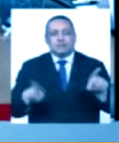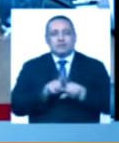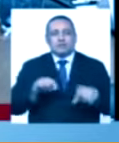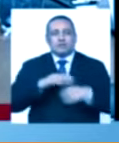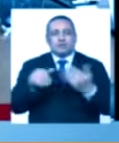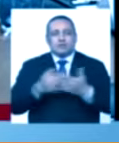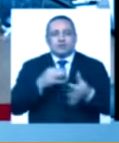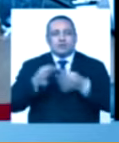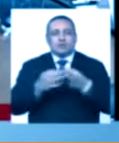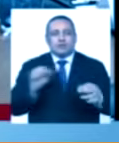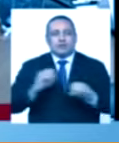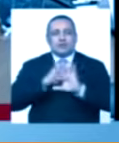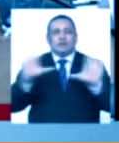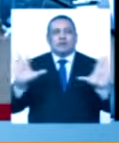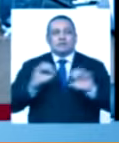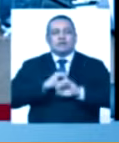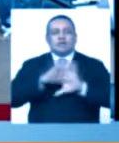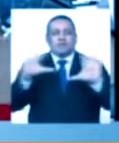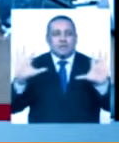locución,